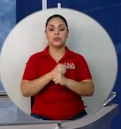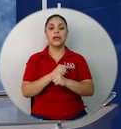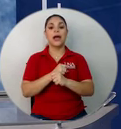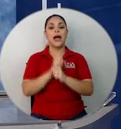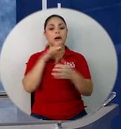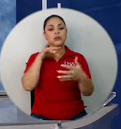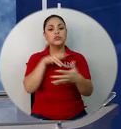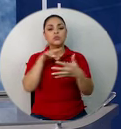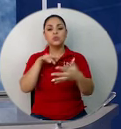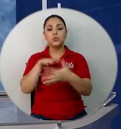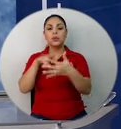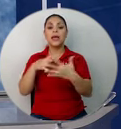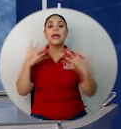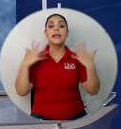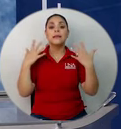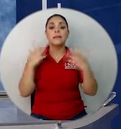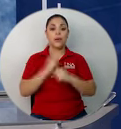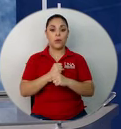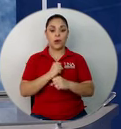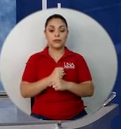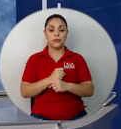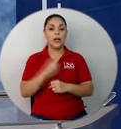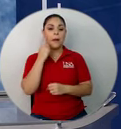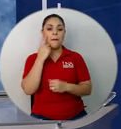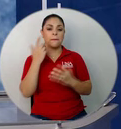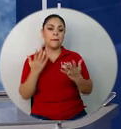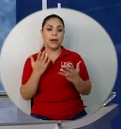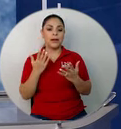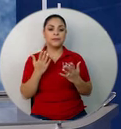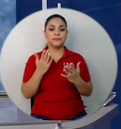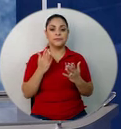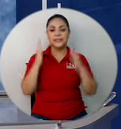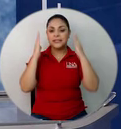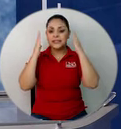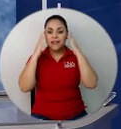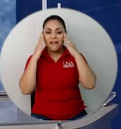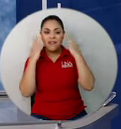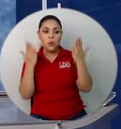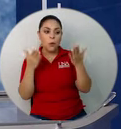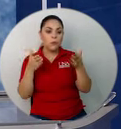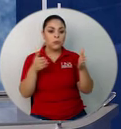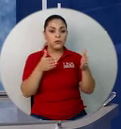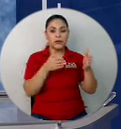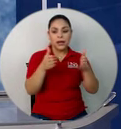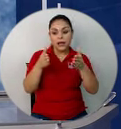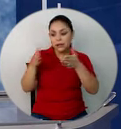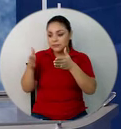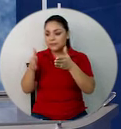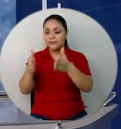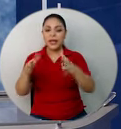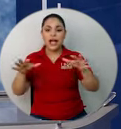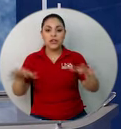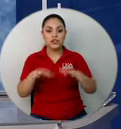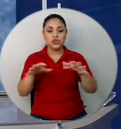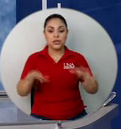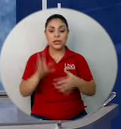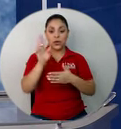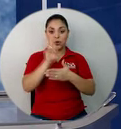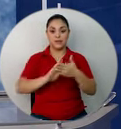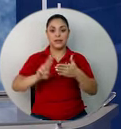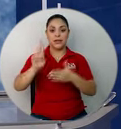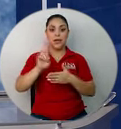de clima laboral para orientar las acciones, ¿verdad?, de toda la organización y de esta manera